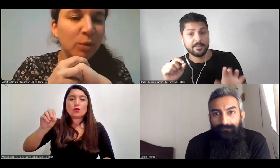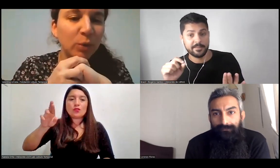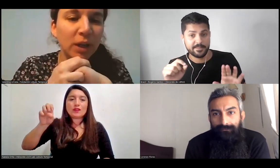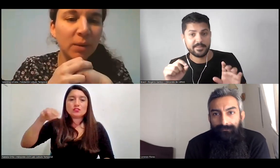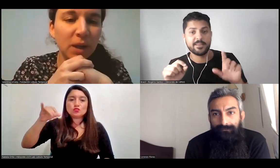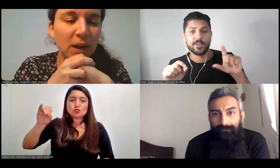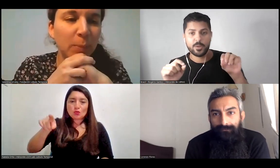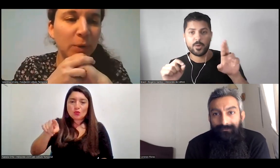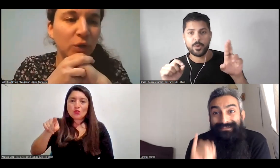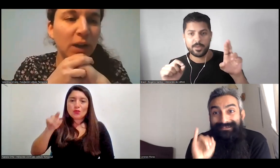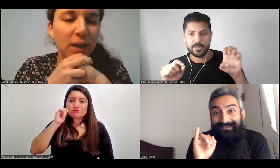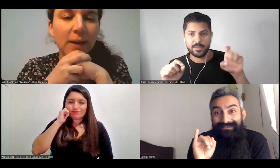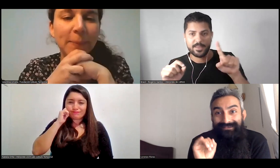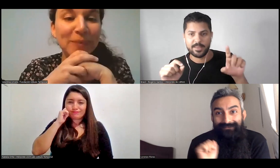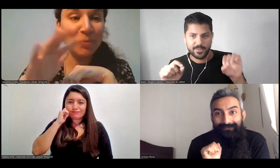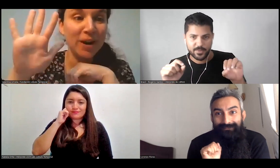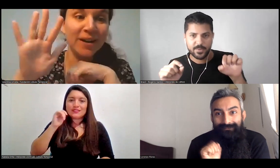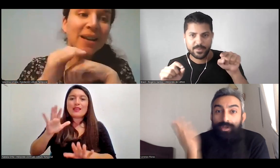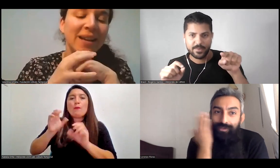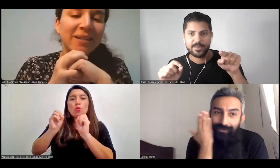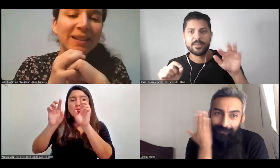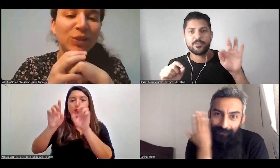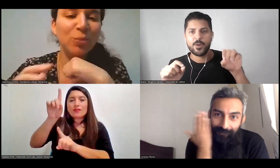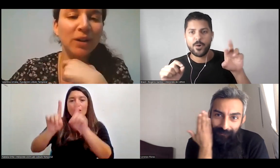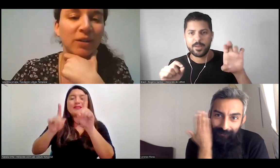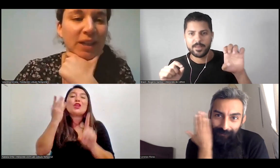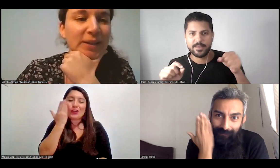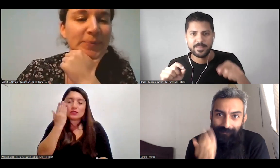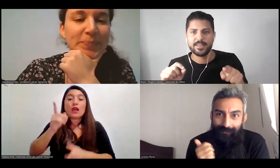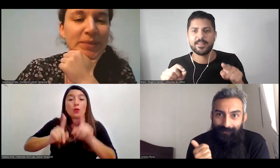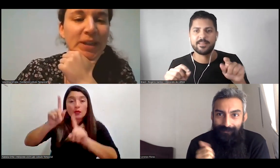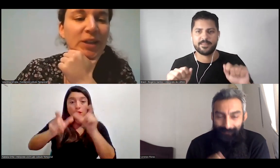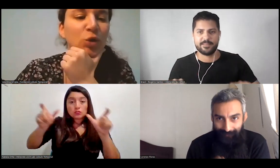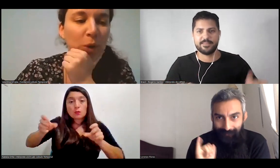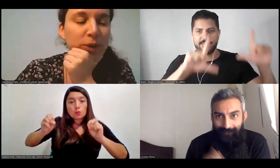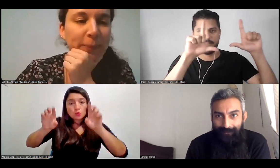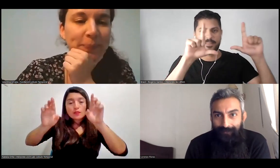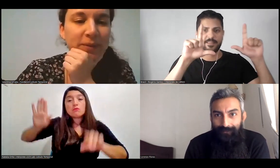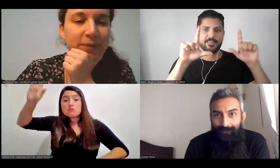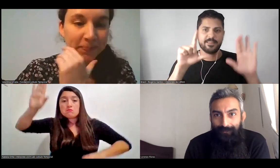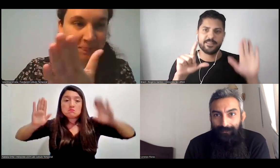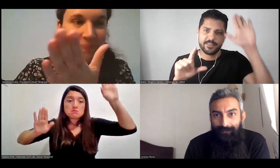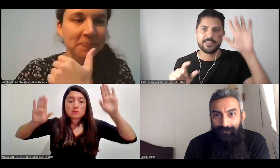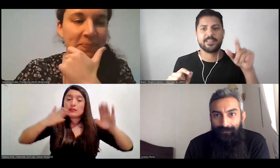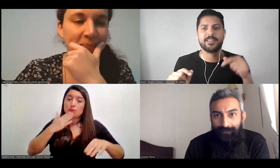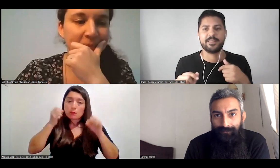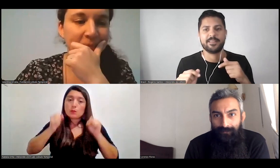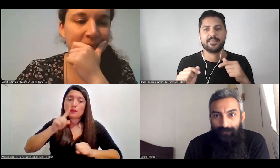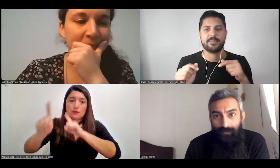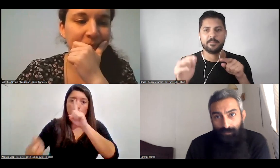para darle la oportunidad también a las personas que puedan levantar su mano y hacer sus preguntas.